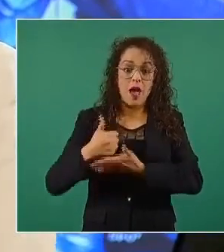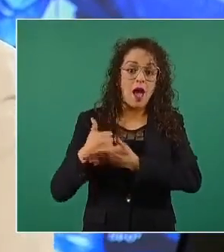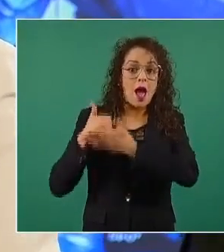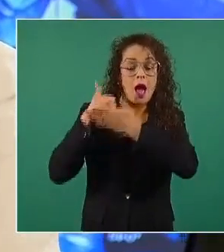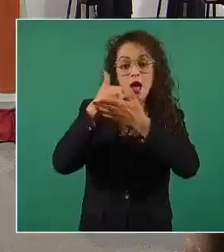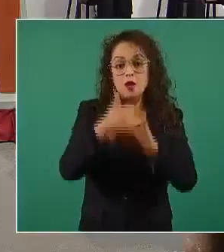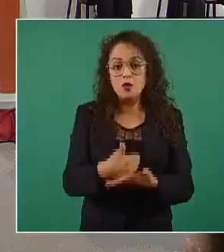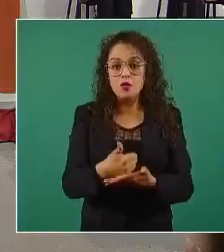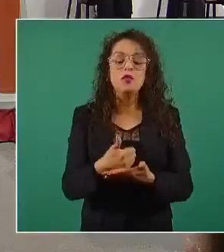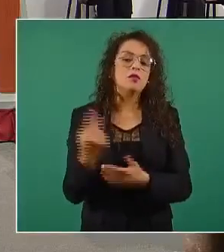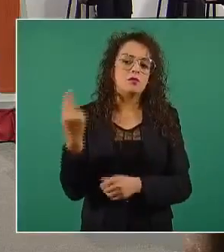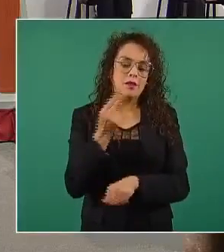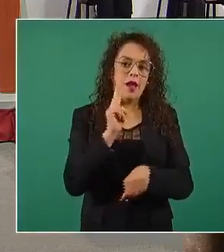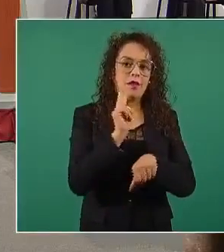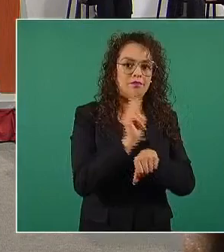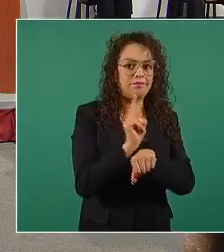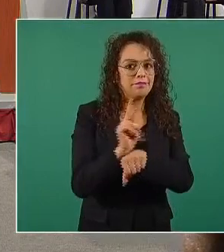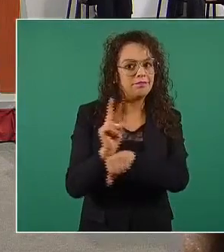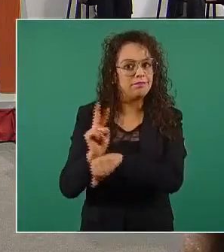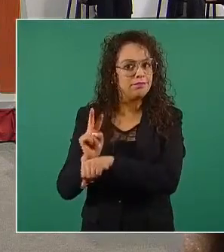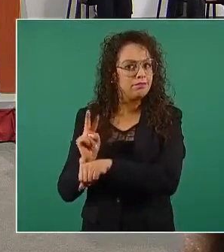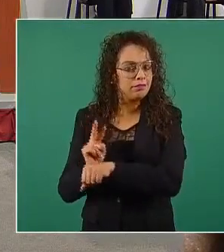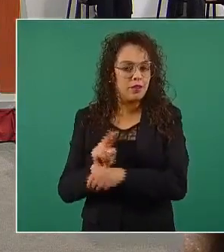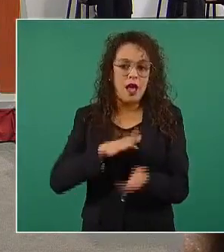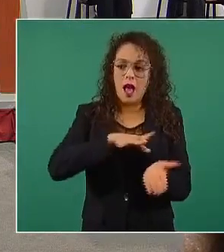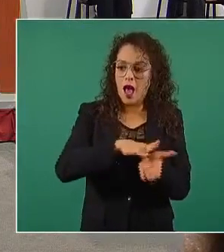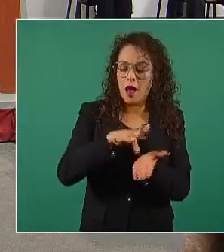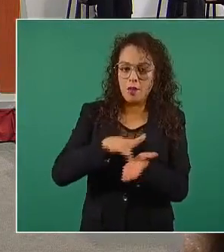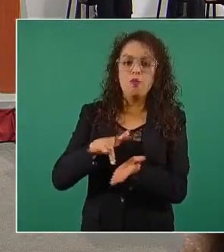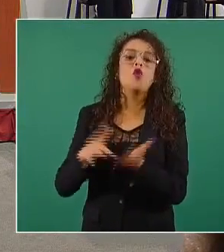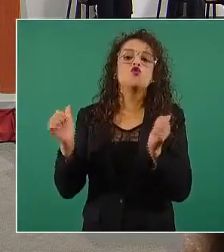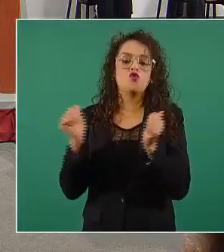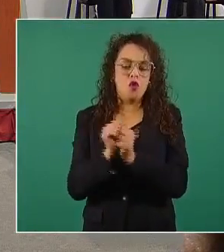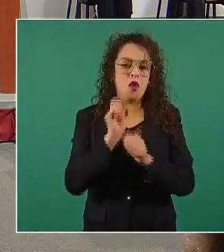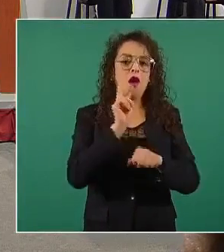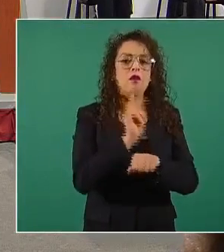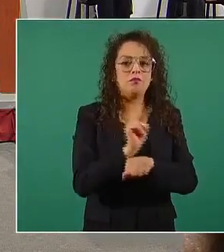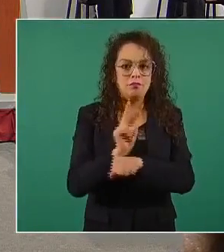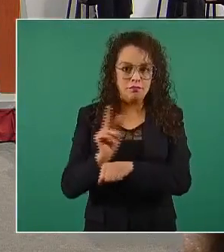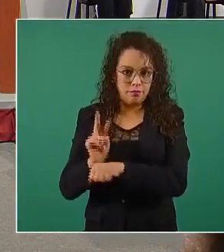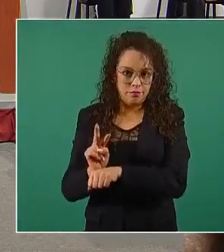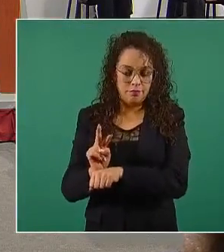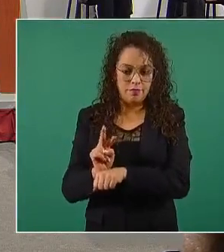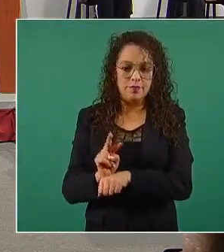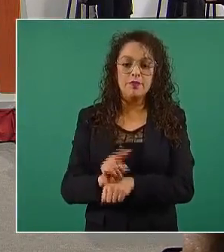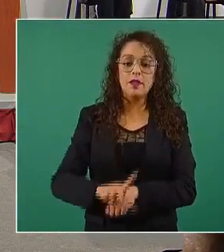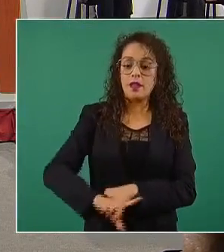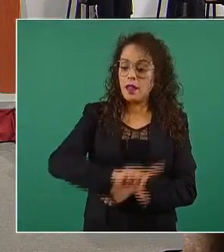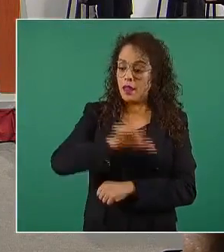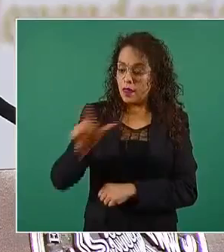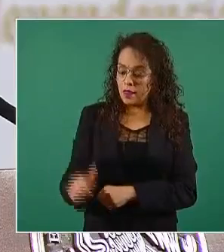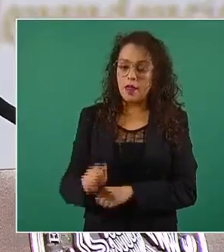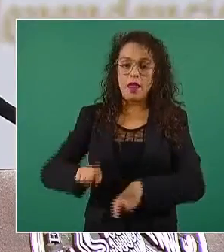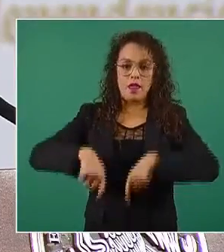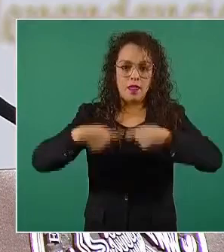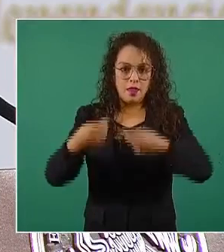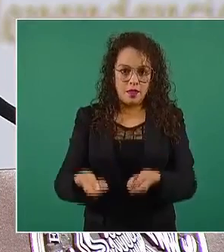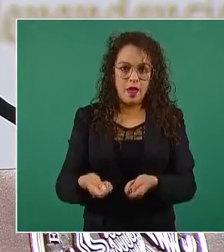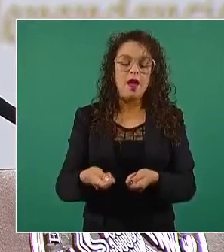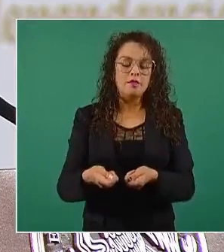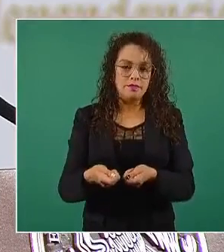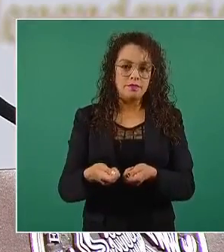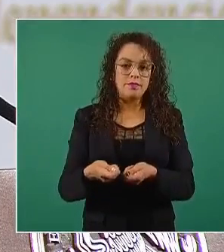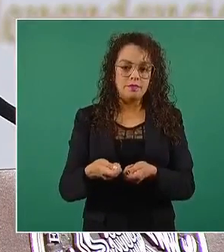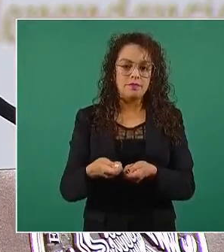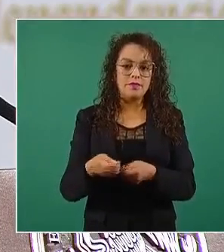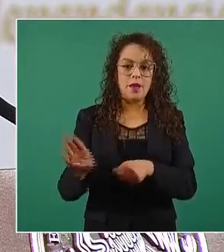una supervisión. Iniciará la rehabilitación y posteriormente el Gobierno de México entregará el subsidio